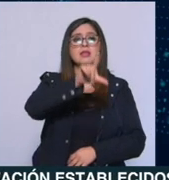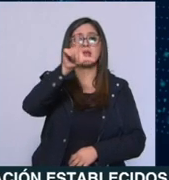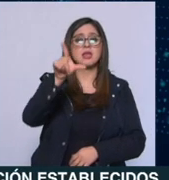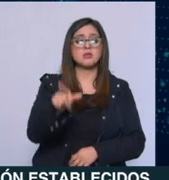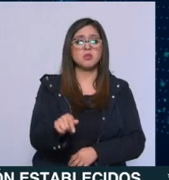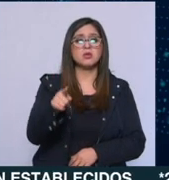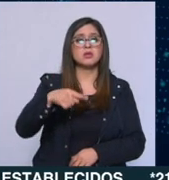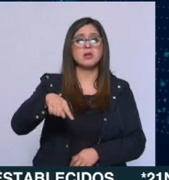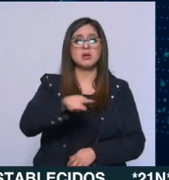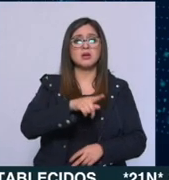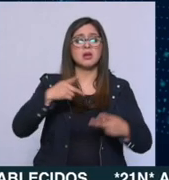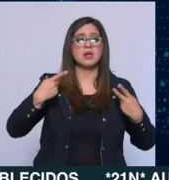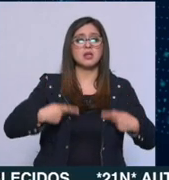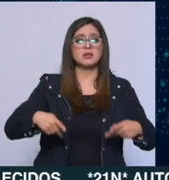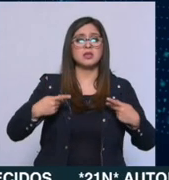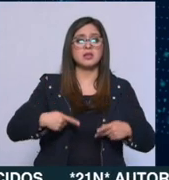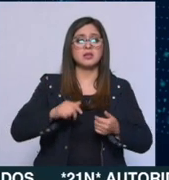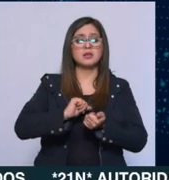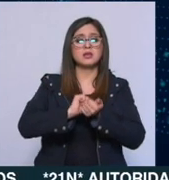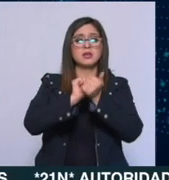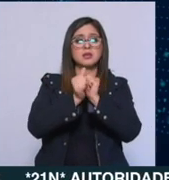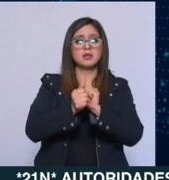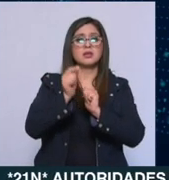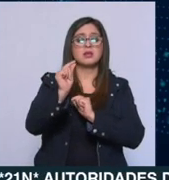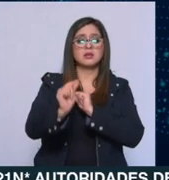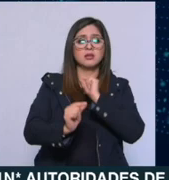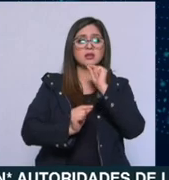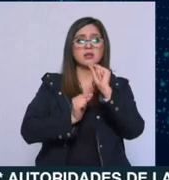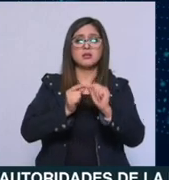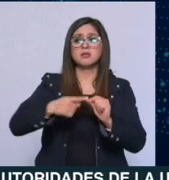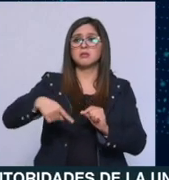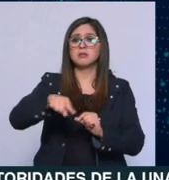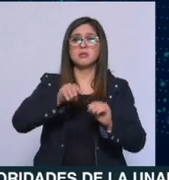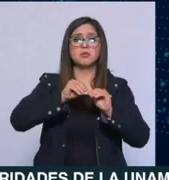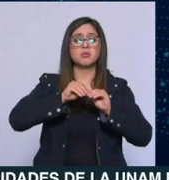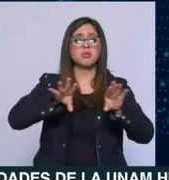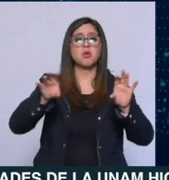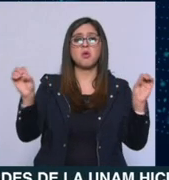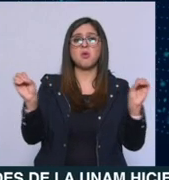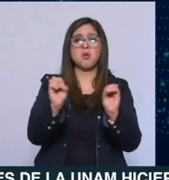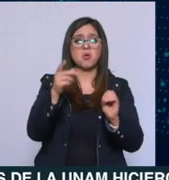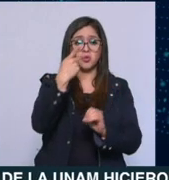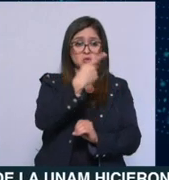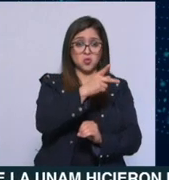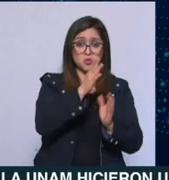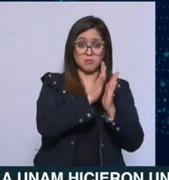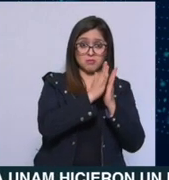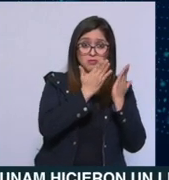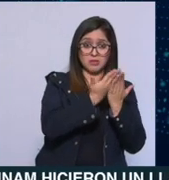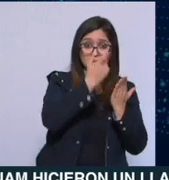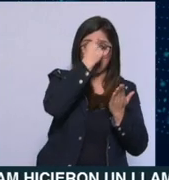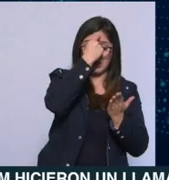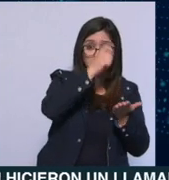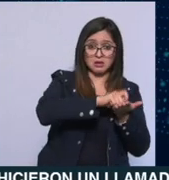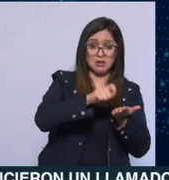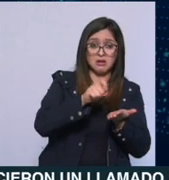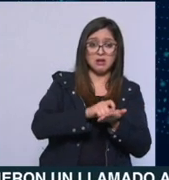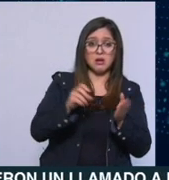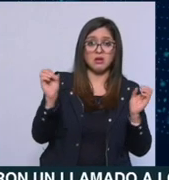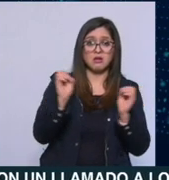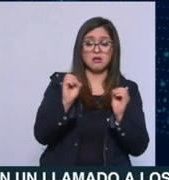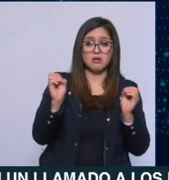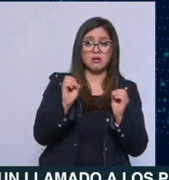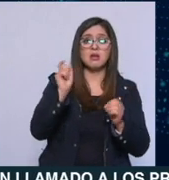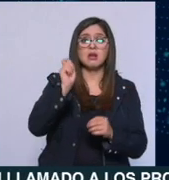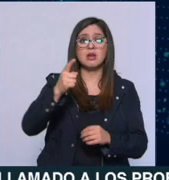abandonándome porque un editorial no va a publicar un libro mío, no porque crea que